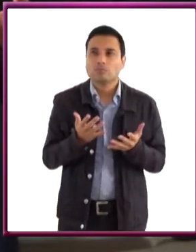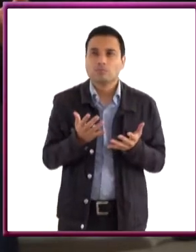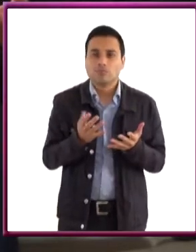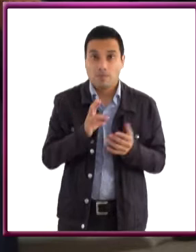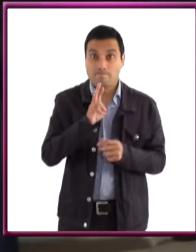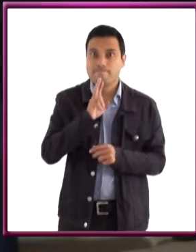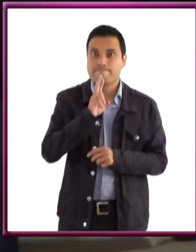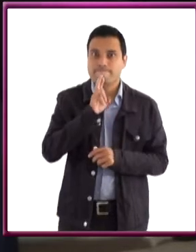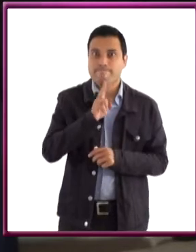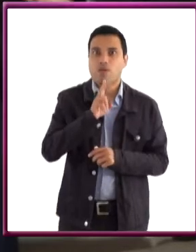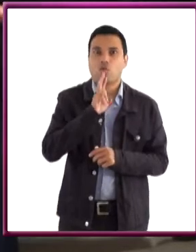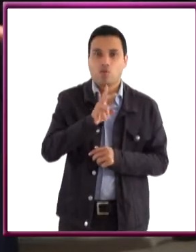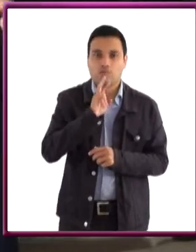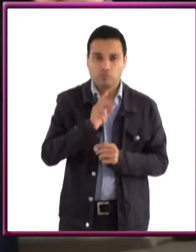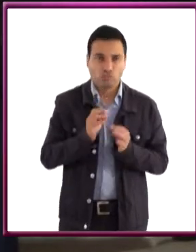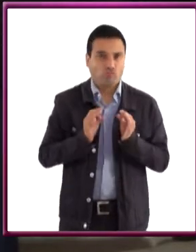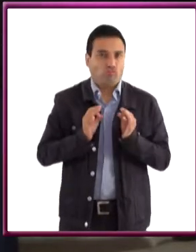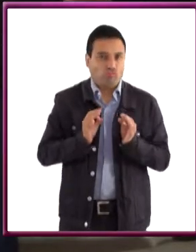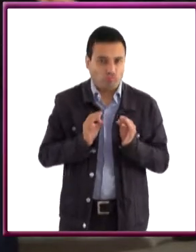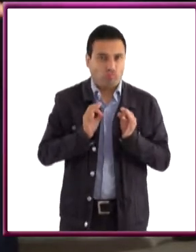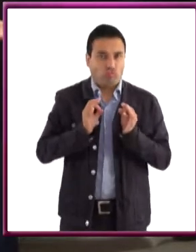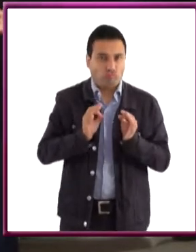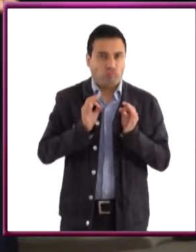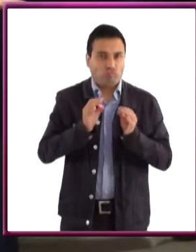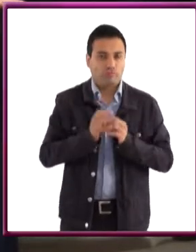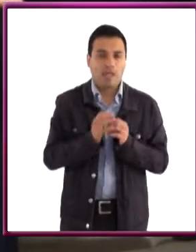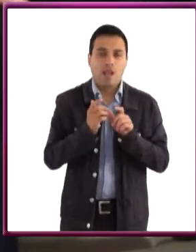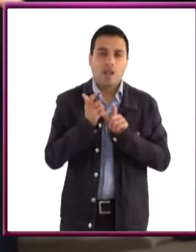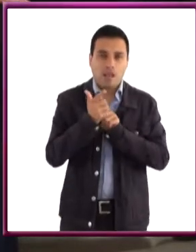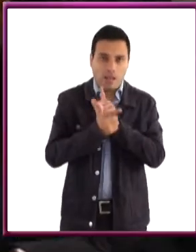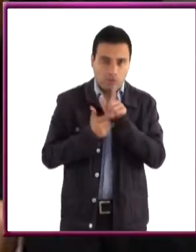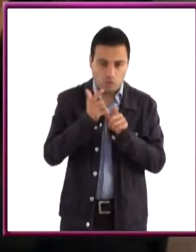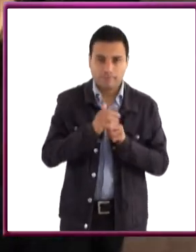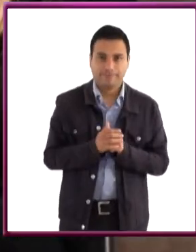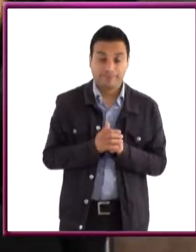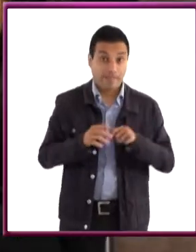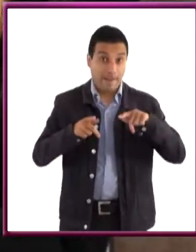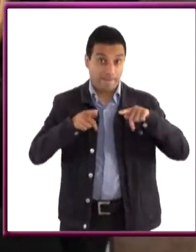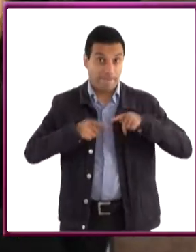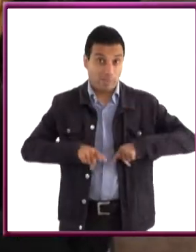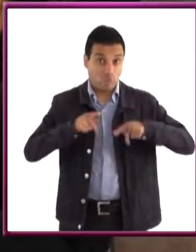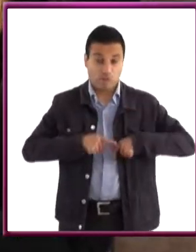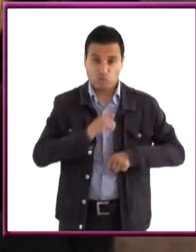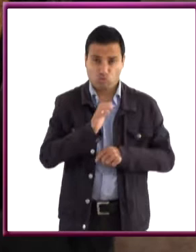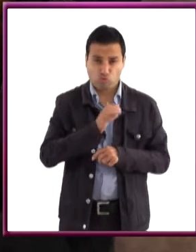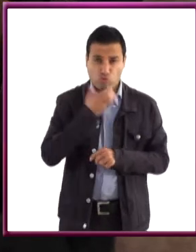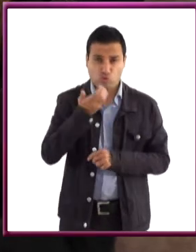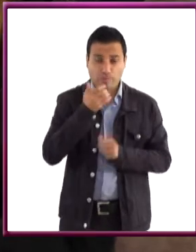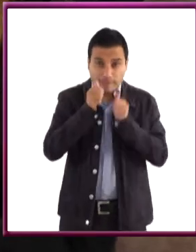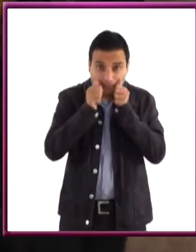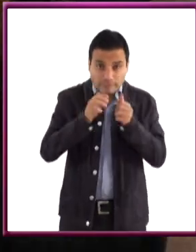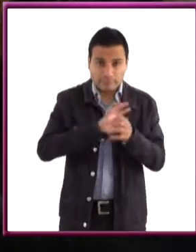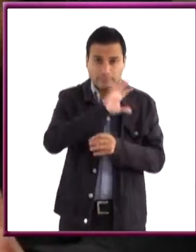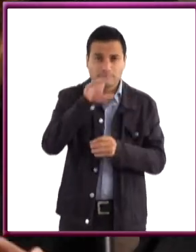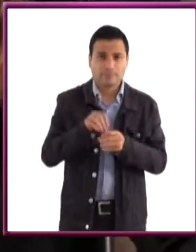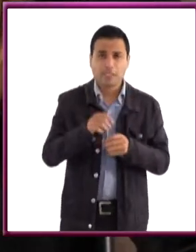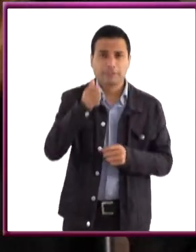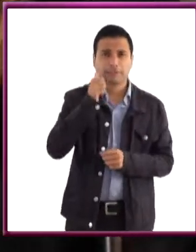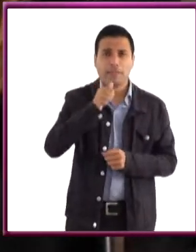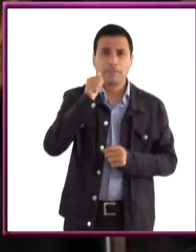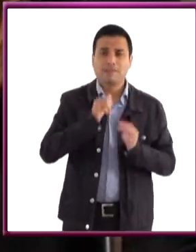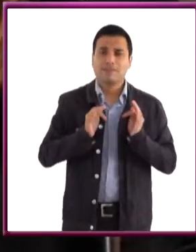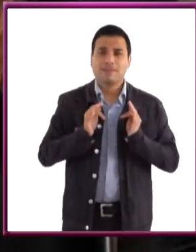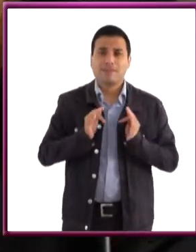consciente de tu respiración, empiezas a respirar como más lento, ¿no? De hecho, las personas que practican atención plena las notas porque están